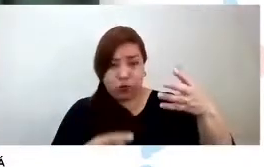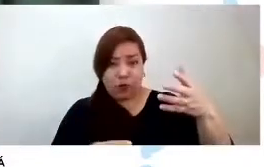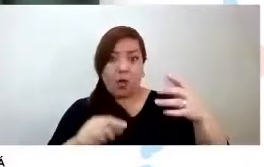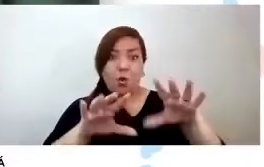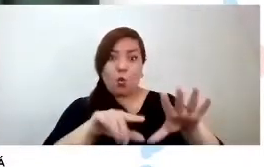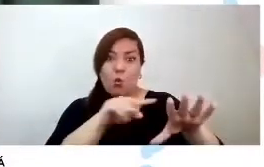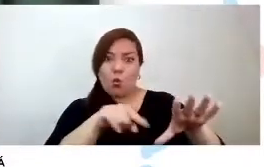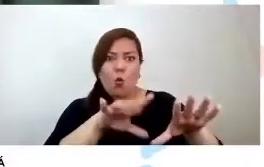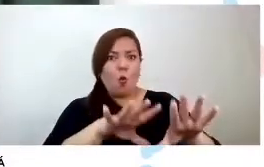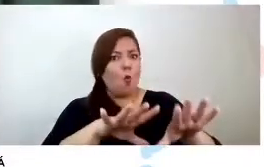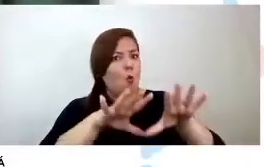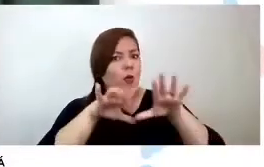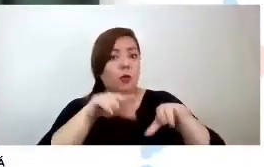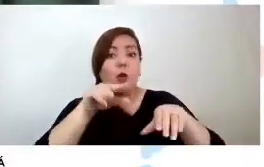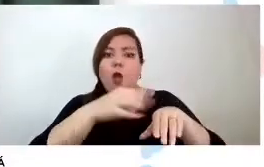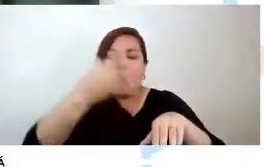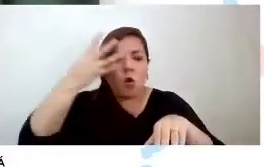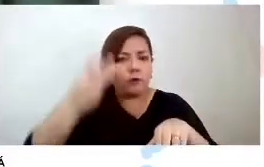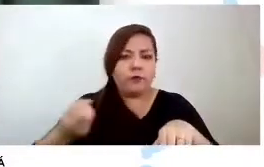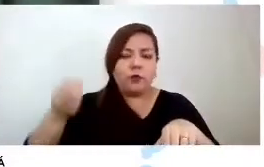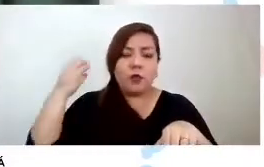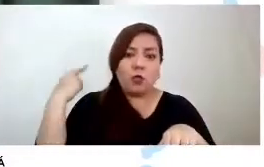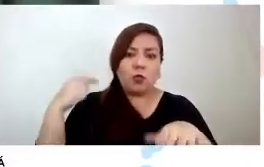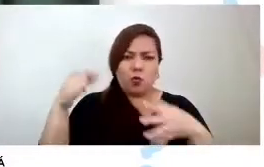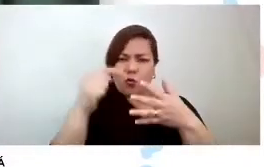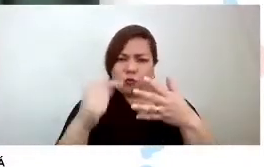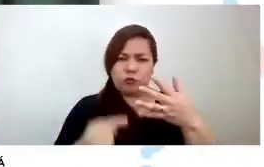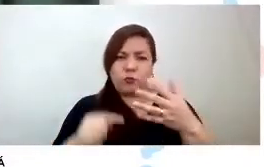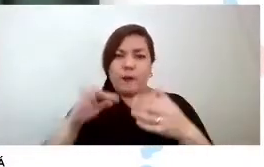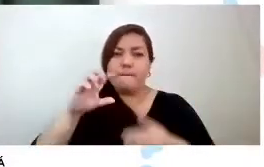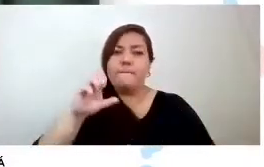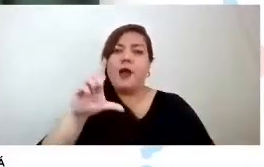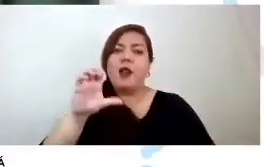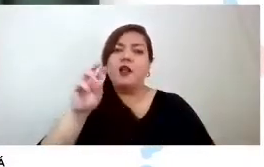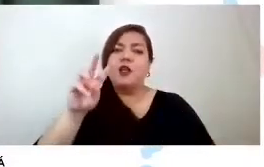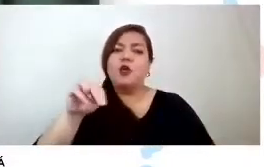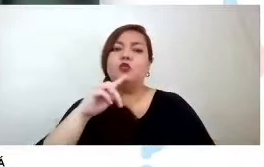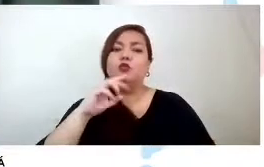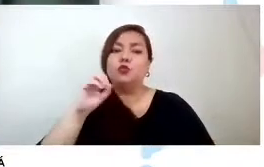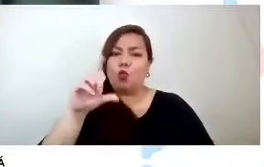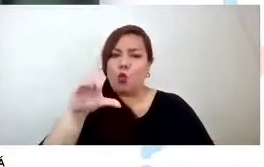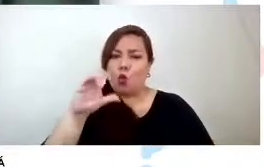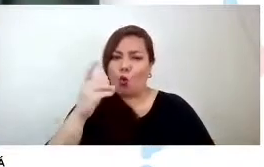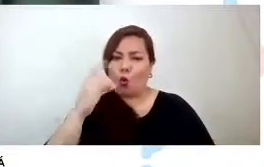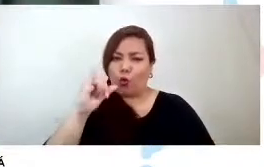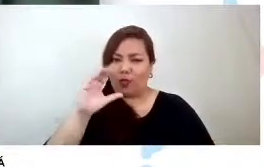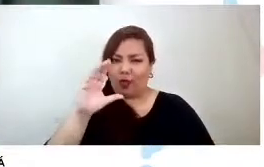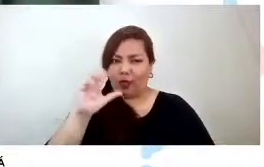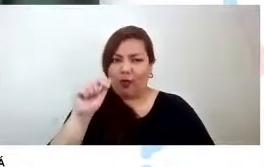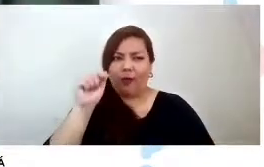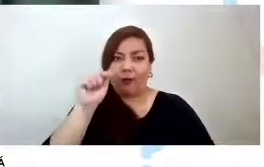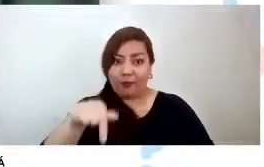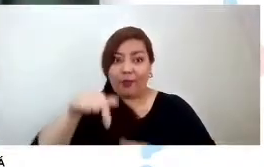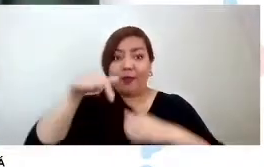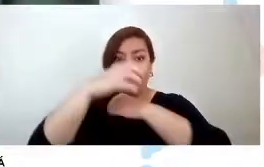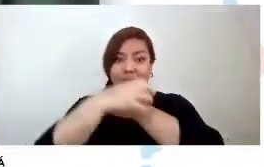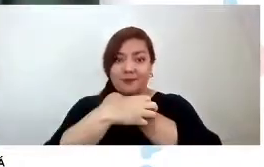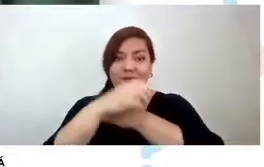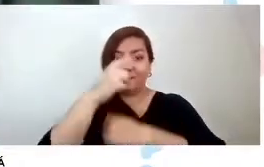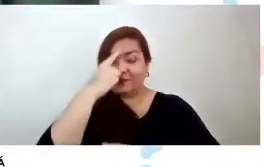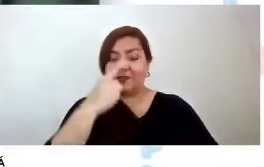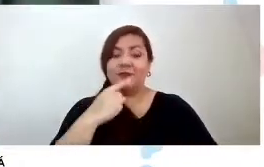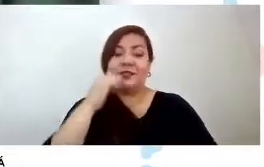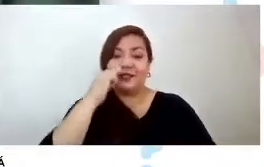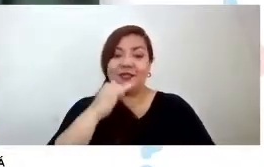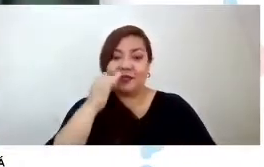paleontológicas del Museo Regional de Iquique. Dada la dificultad de visitar diferentes instalaciones de la región por